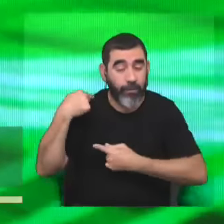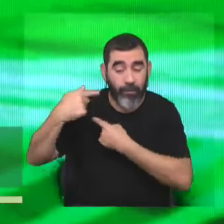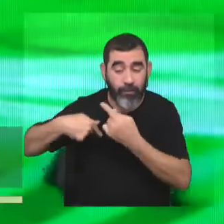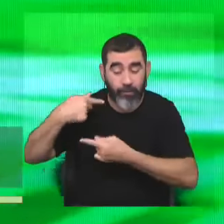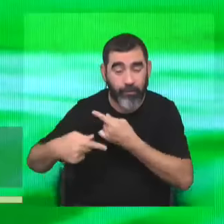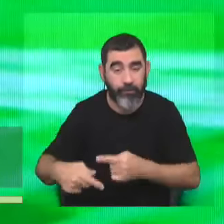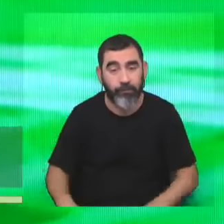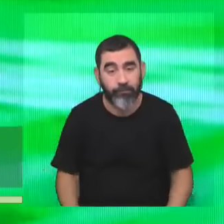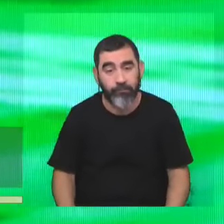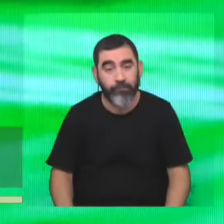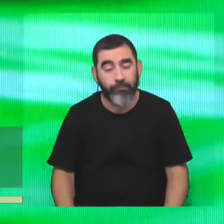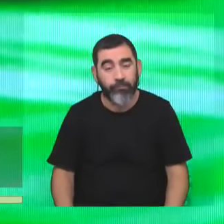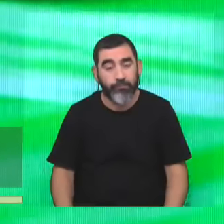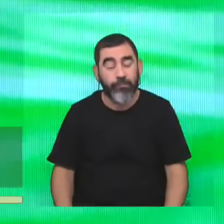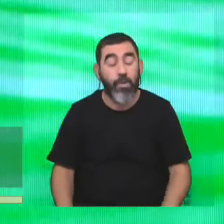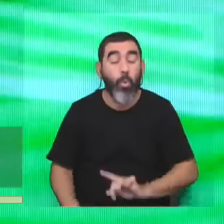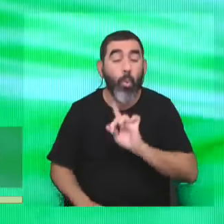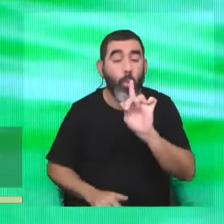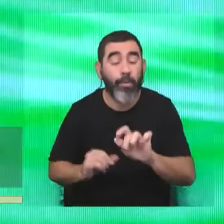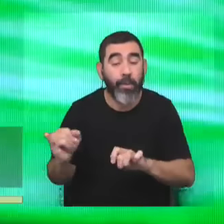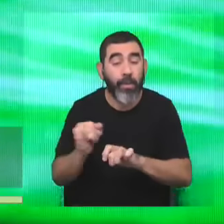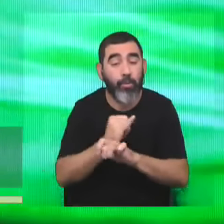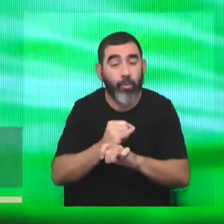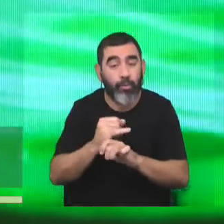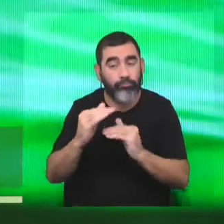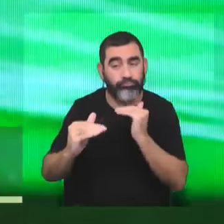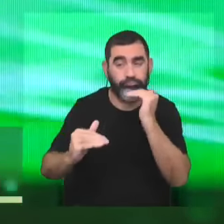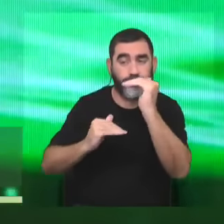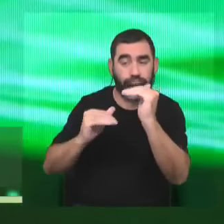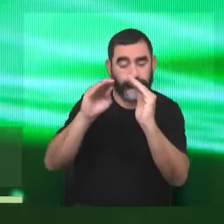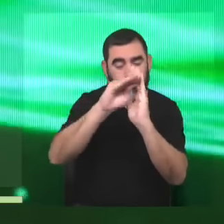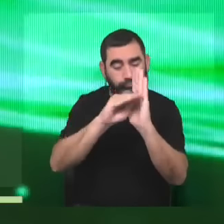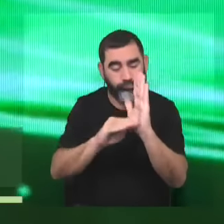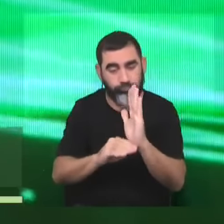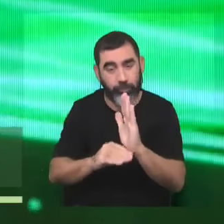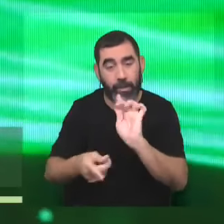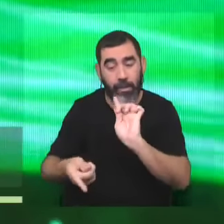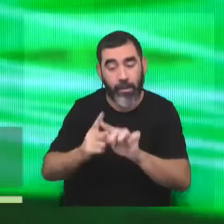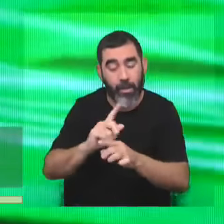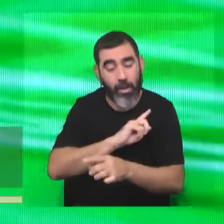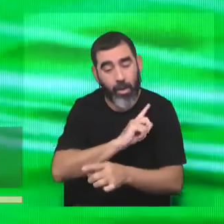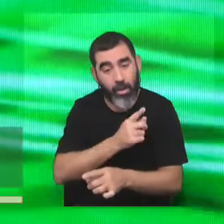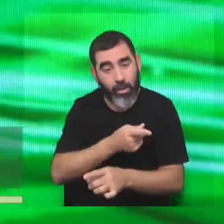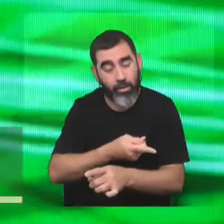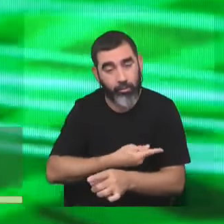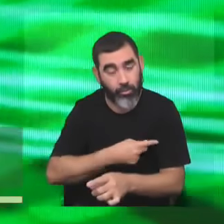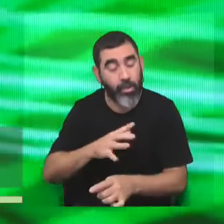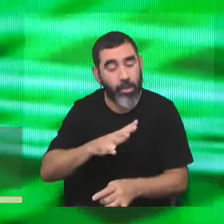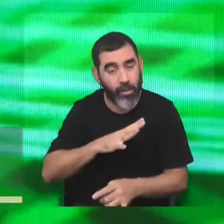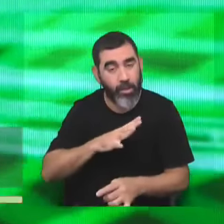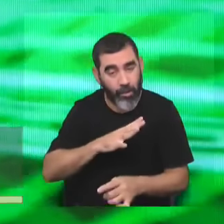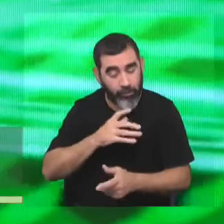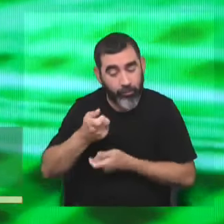que podemos decir que las universidades son instituciones muy jerárquicas donde las relaciones de poder están Están